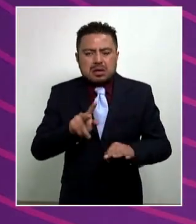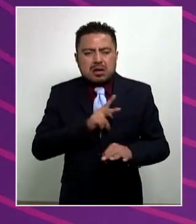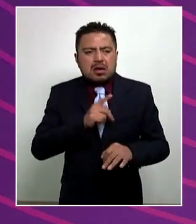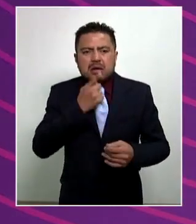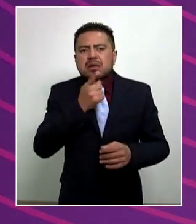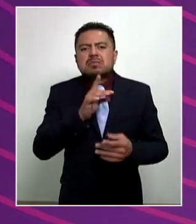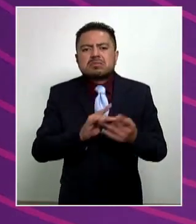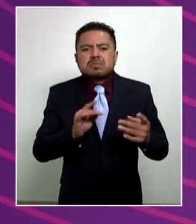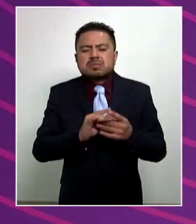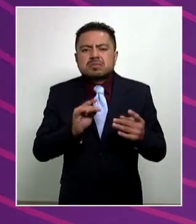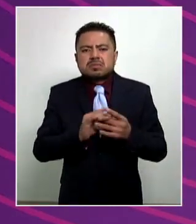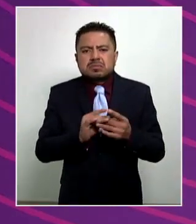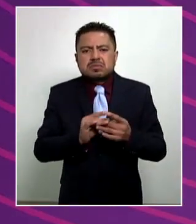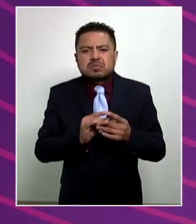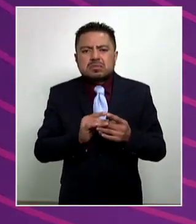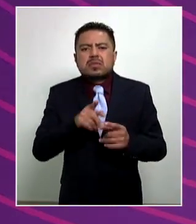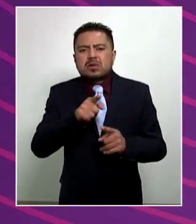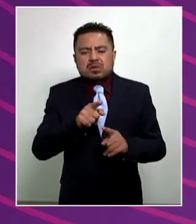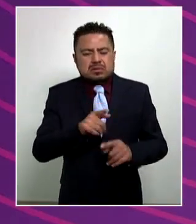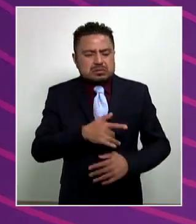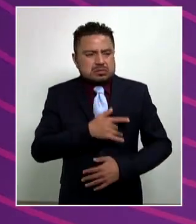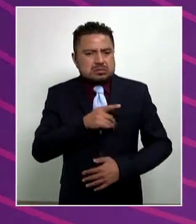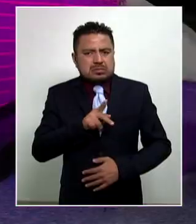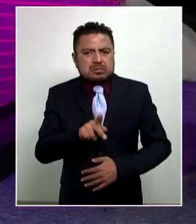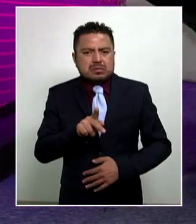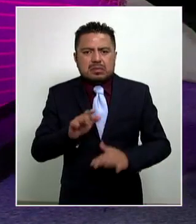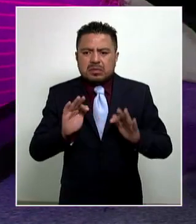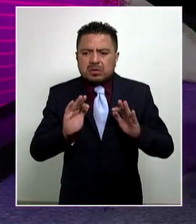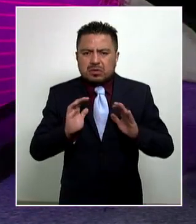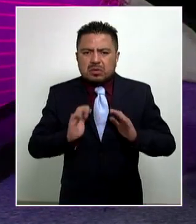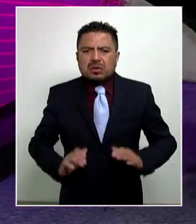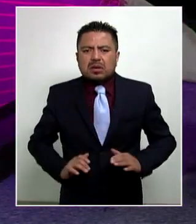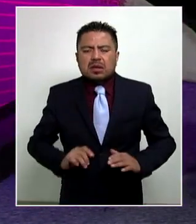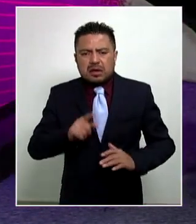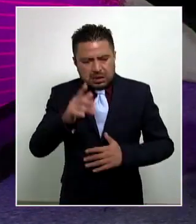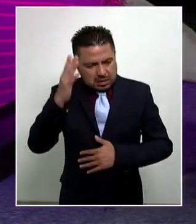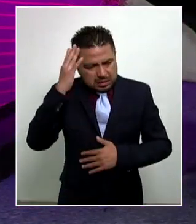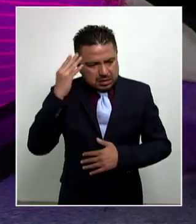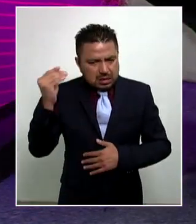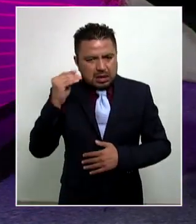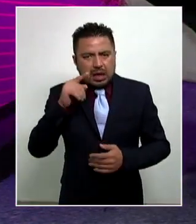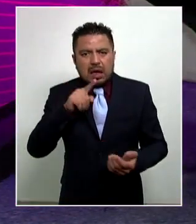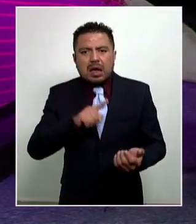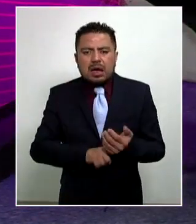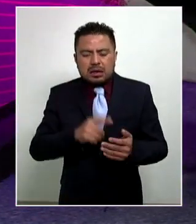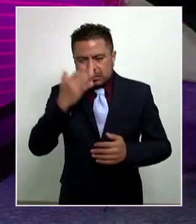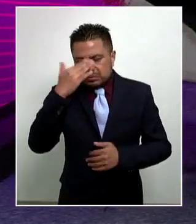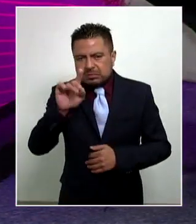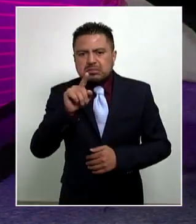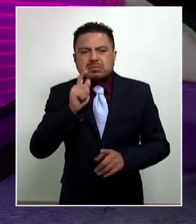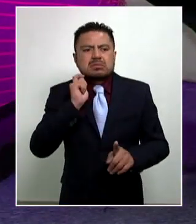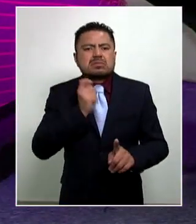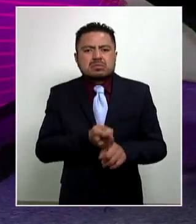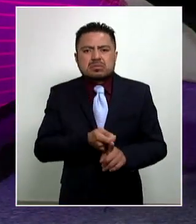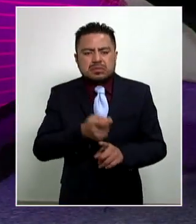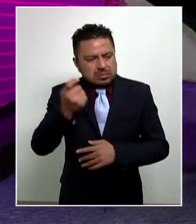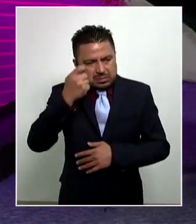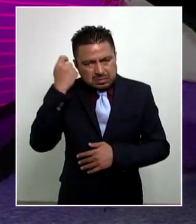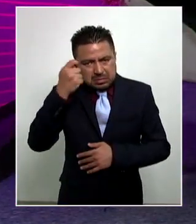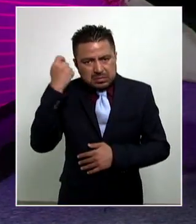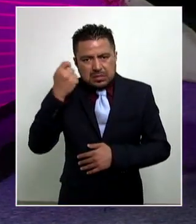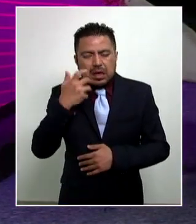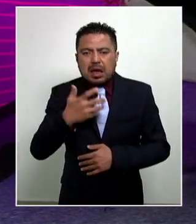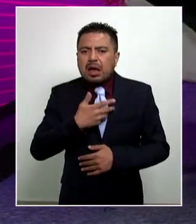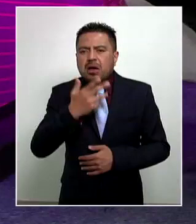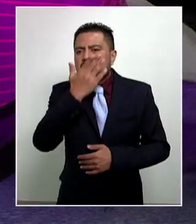te dicen, por tu apariencia física, por tu cabello, por eso que tienes en la cabeza, bajo el desconocimiento de que el peinado que